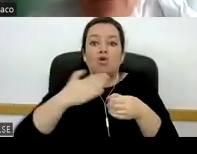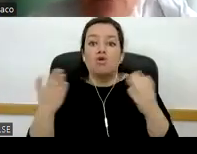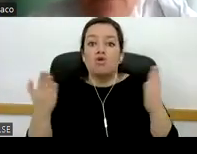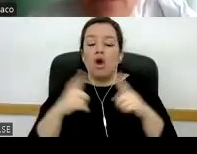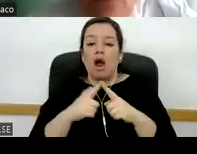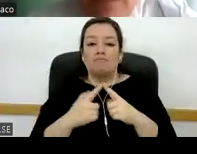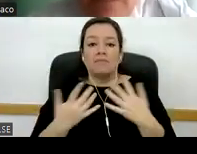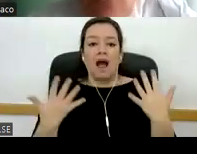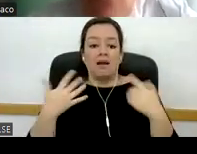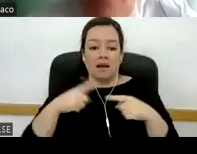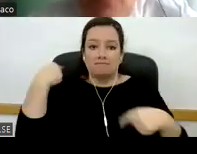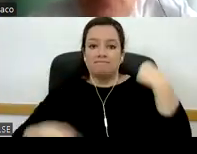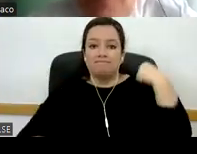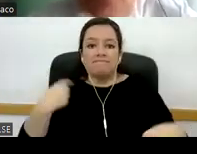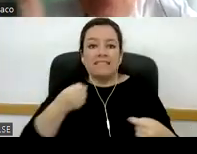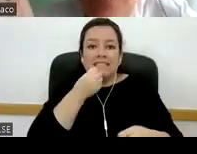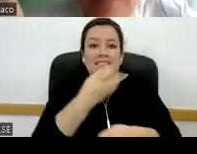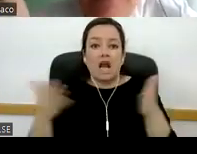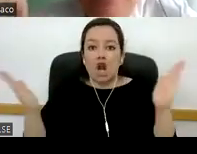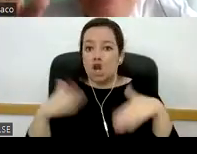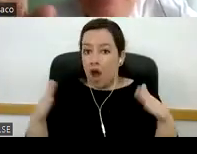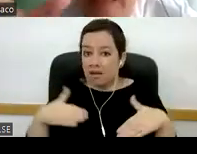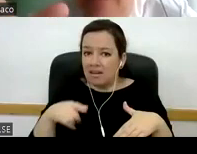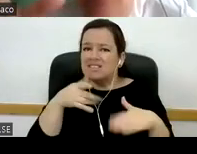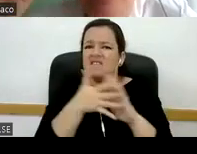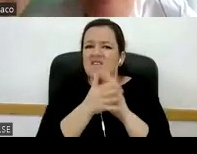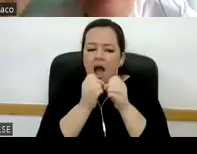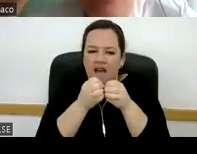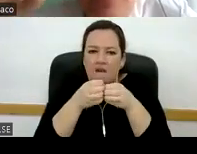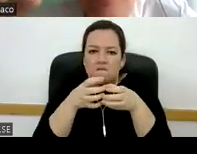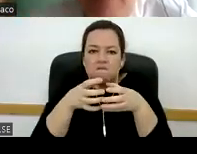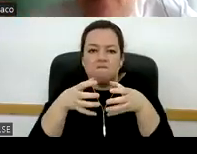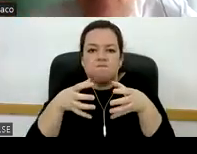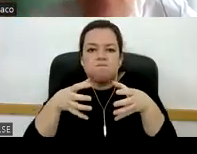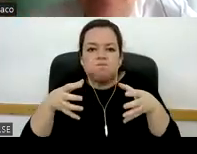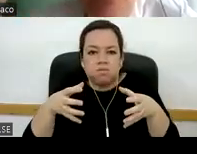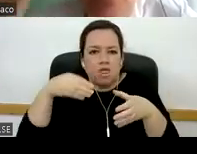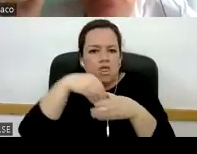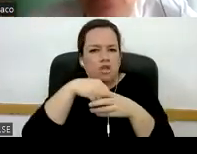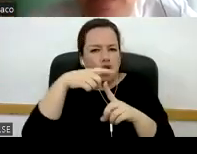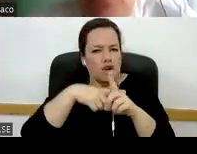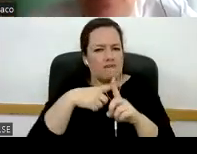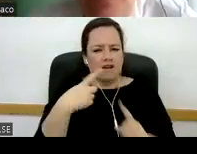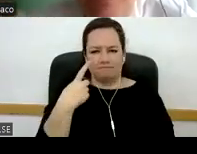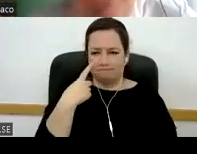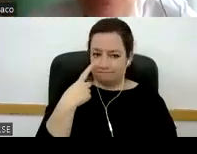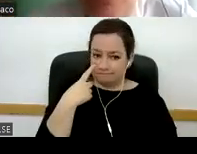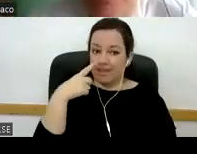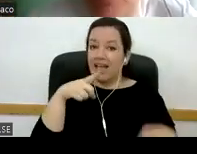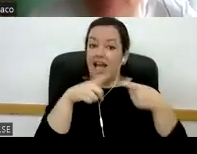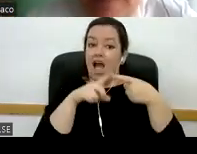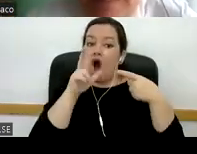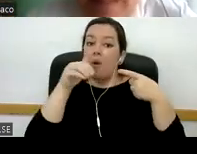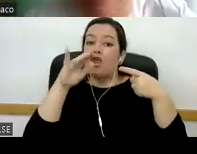de riego sanguíneo. Como proceso inflamatorio que hay, tiene sus propios marcadores inflamatorios. Uno sería la homocisteína y otro